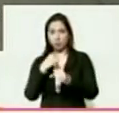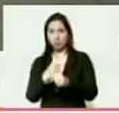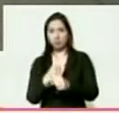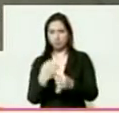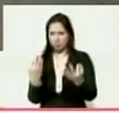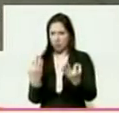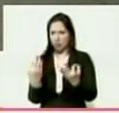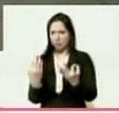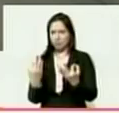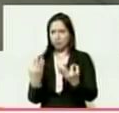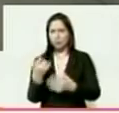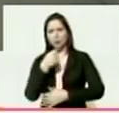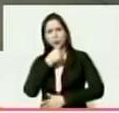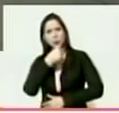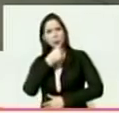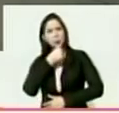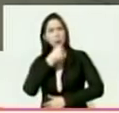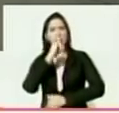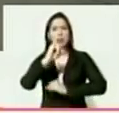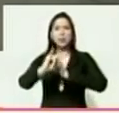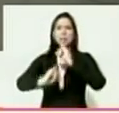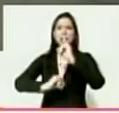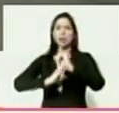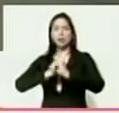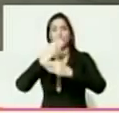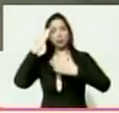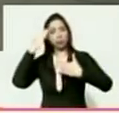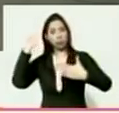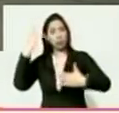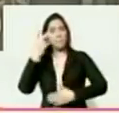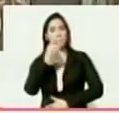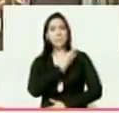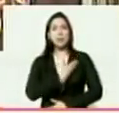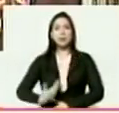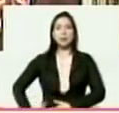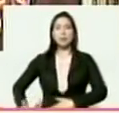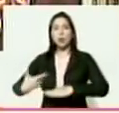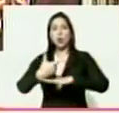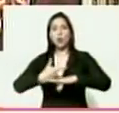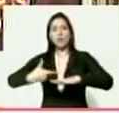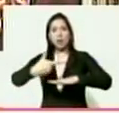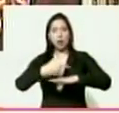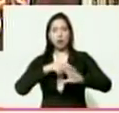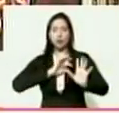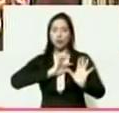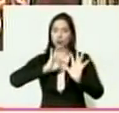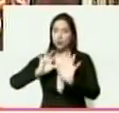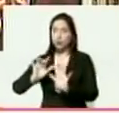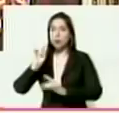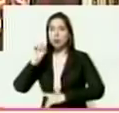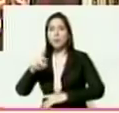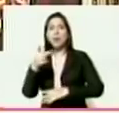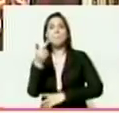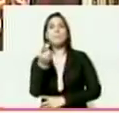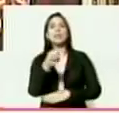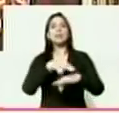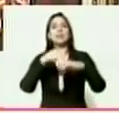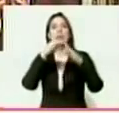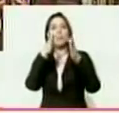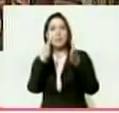Rueda de prensa internacional. Un saludo a los vicepresidentes de gobierno presentes, a los viceministros,